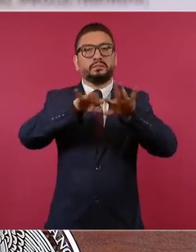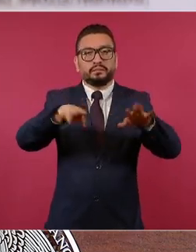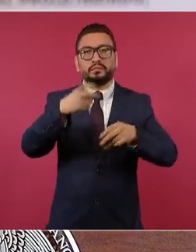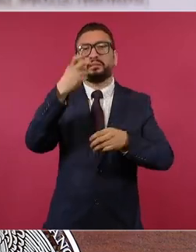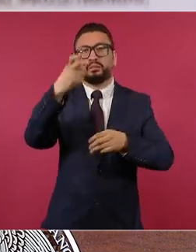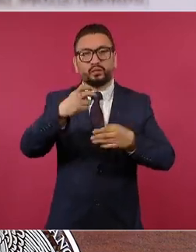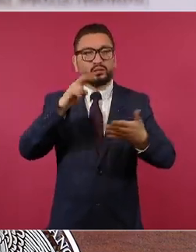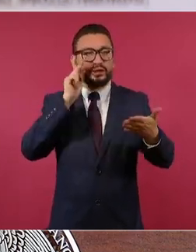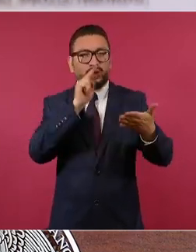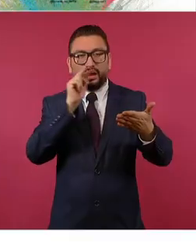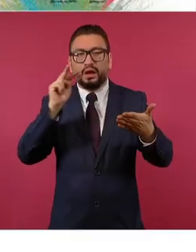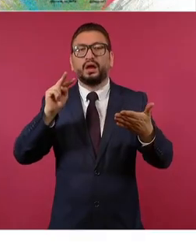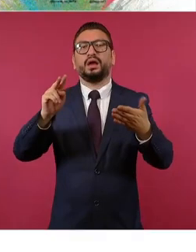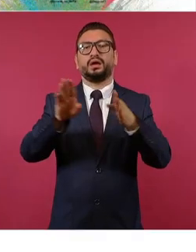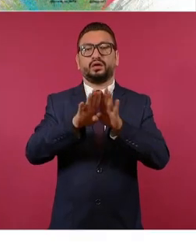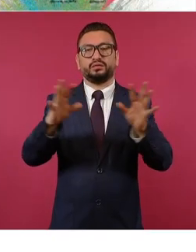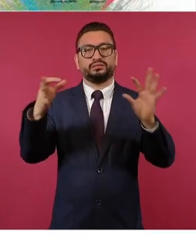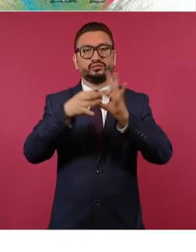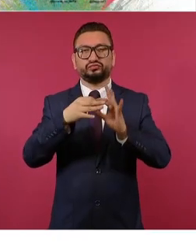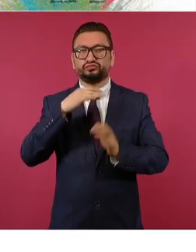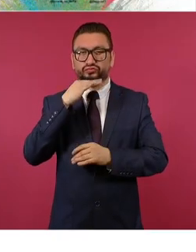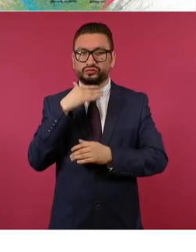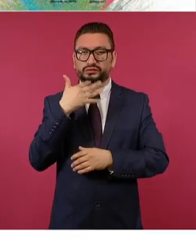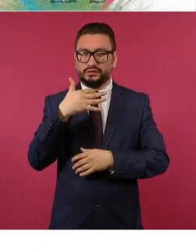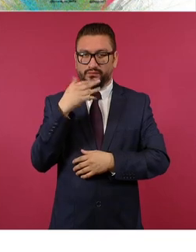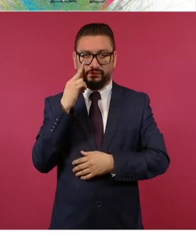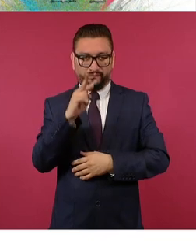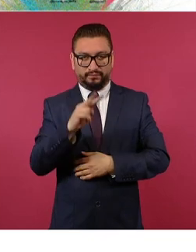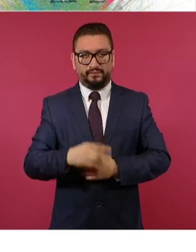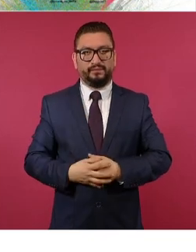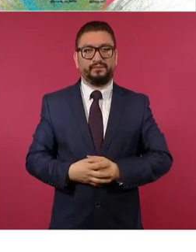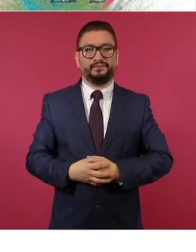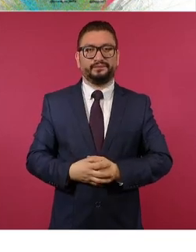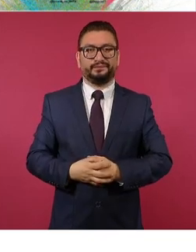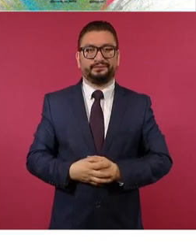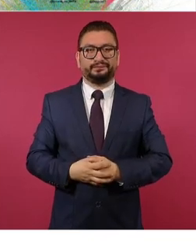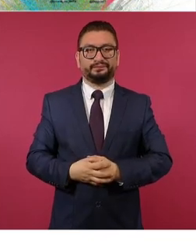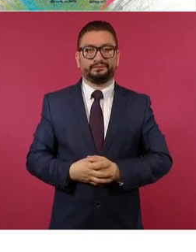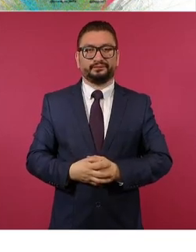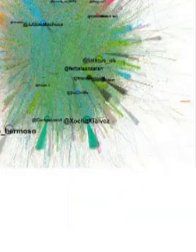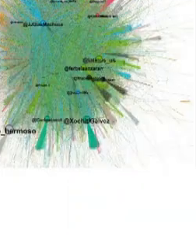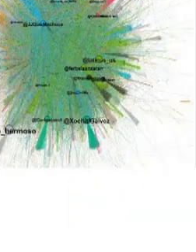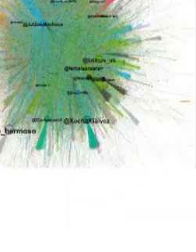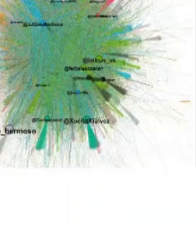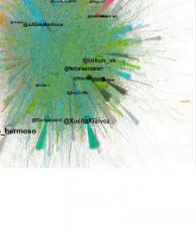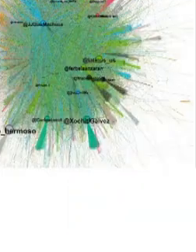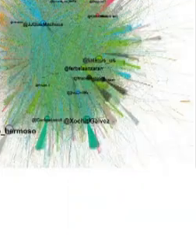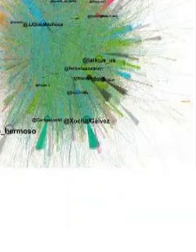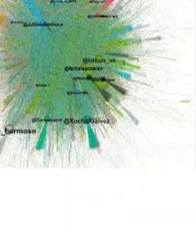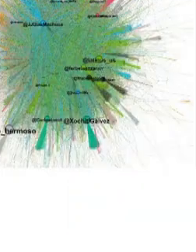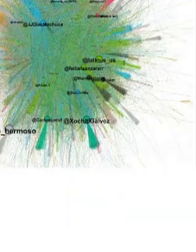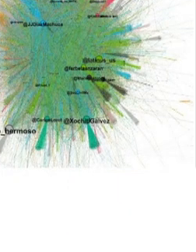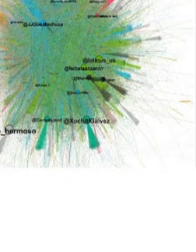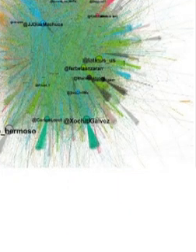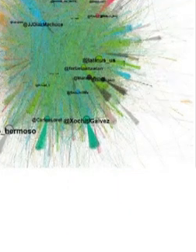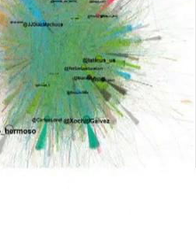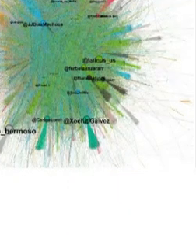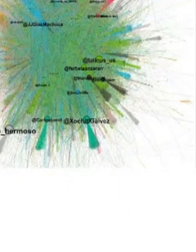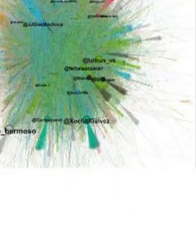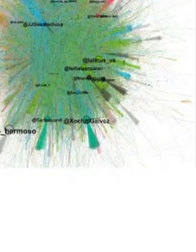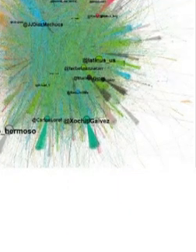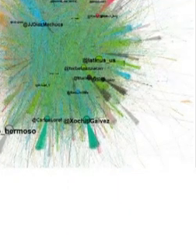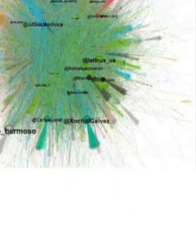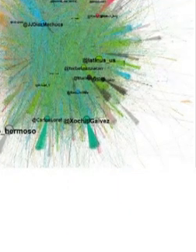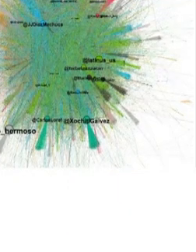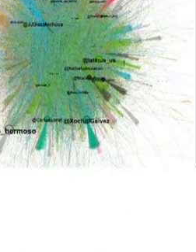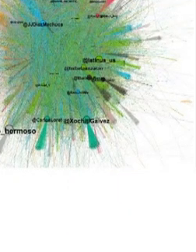cómo están vinculados en las campañas sucias y ataques contra la Cuarta Transformación, entre medios de comunicación, periodistas